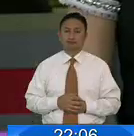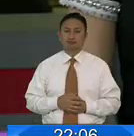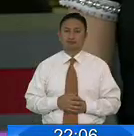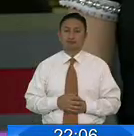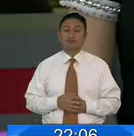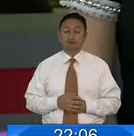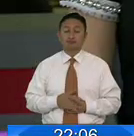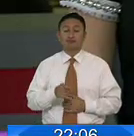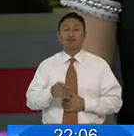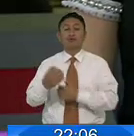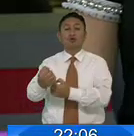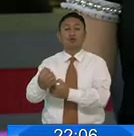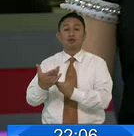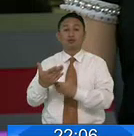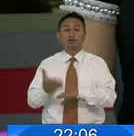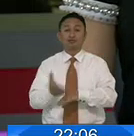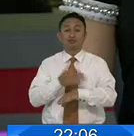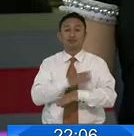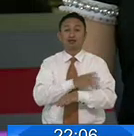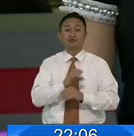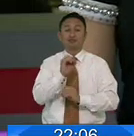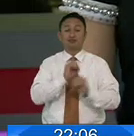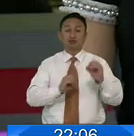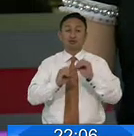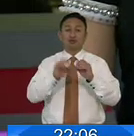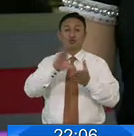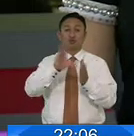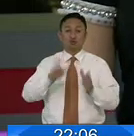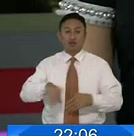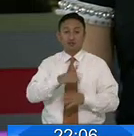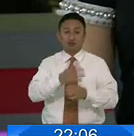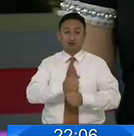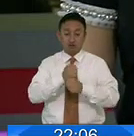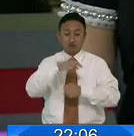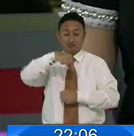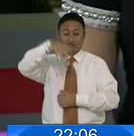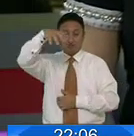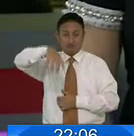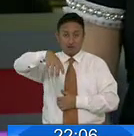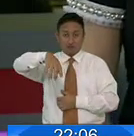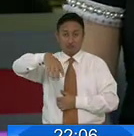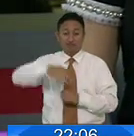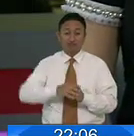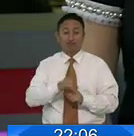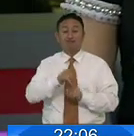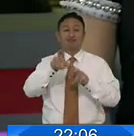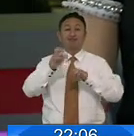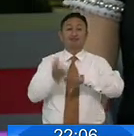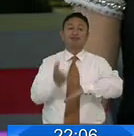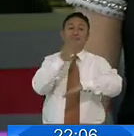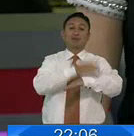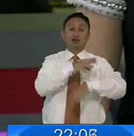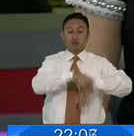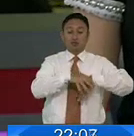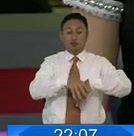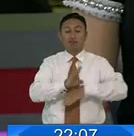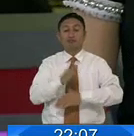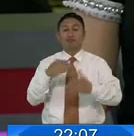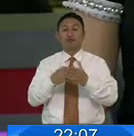llega el informe preparado por el observatorio ciudadano de seguridad del estado en torno a las manifestaciones en contra del decreto